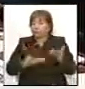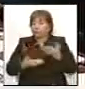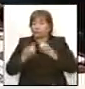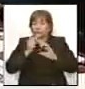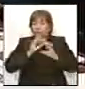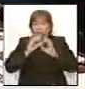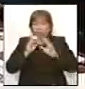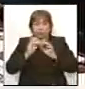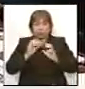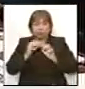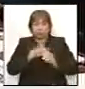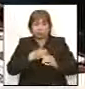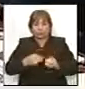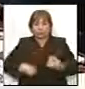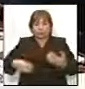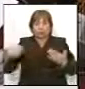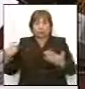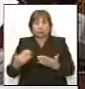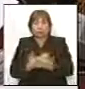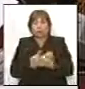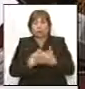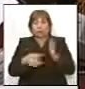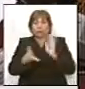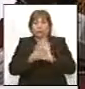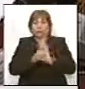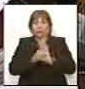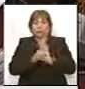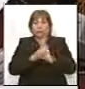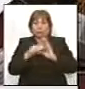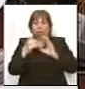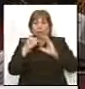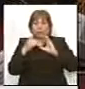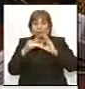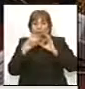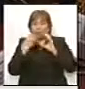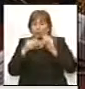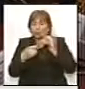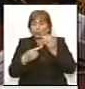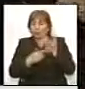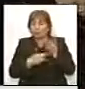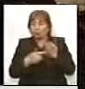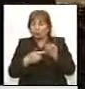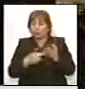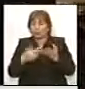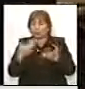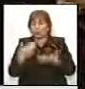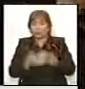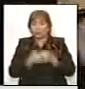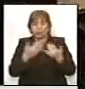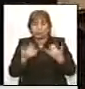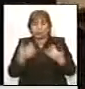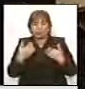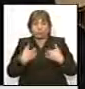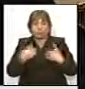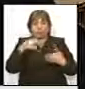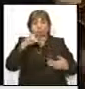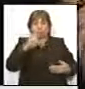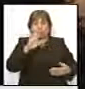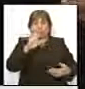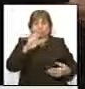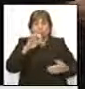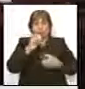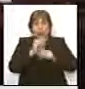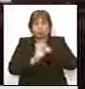viene elaborando la nueva Ley de Telecomunicaciones y Tecnologías de la Información y Comunicación, que ya la actual tiene 25 años de